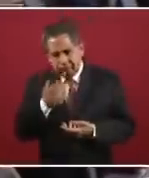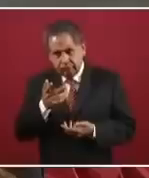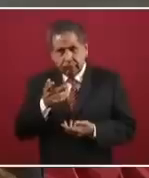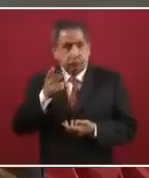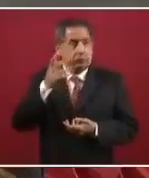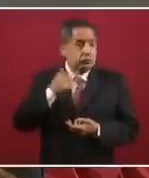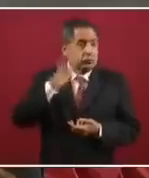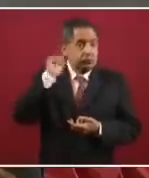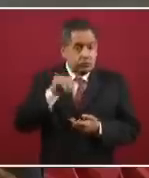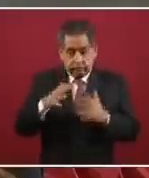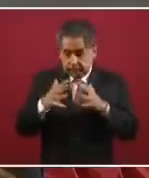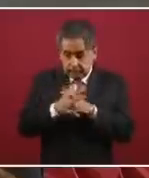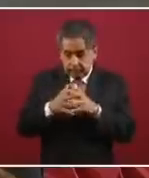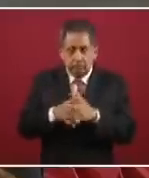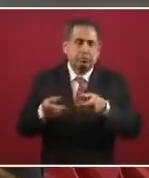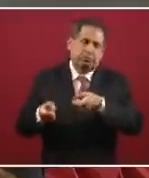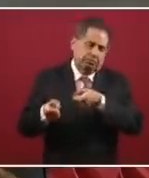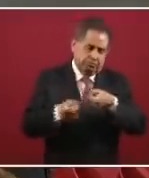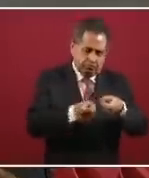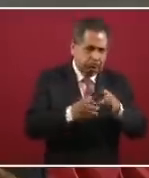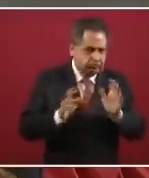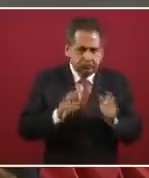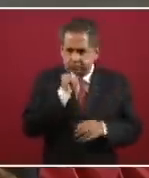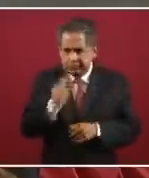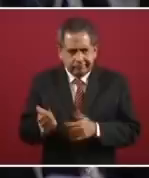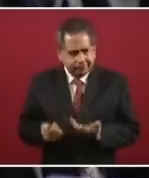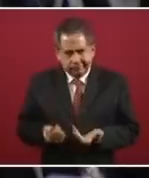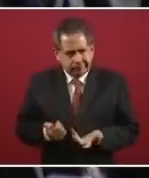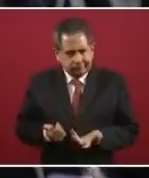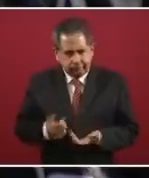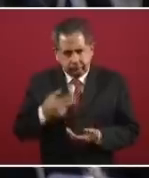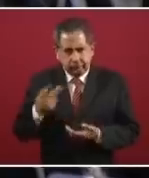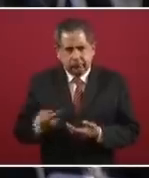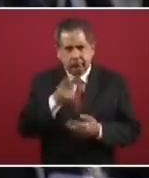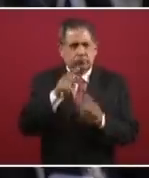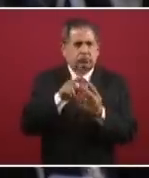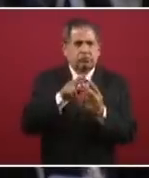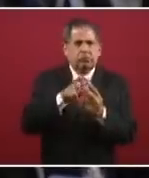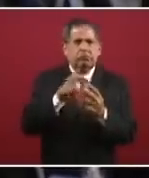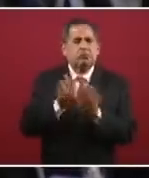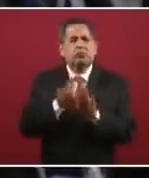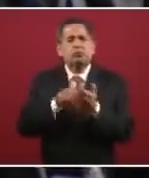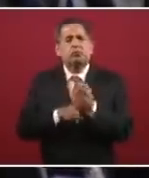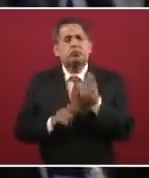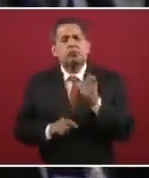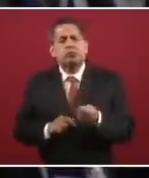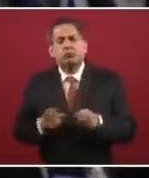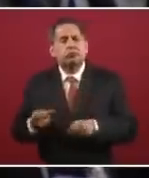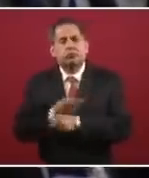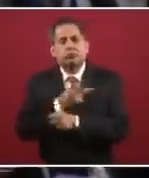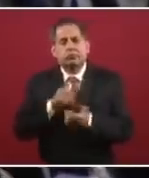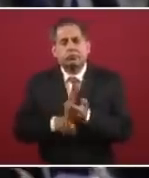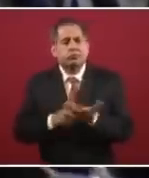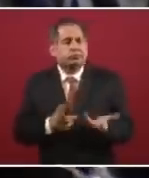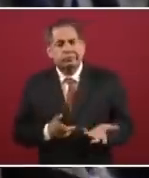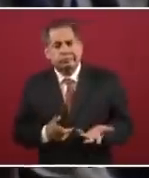que se pudiera disparar de esa manera. Entonces, mi pregunta, señor, las dos preguntas es, uno, ¿qué pasa